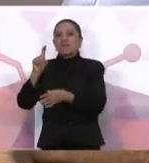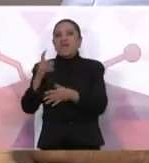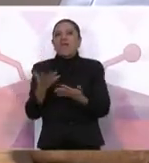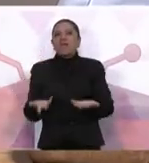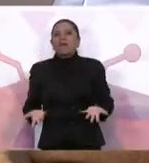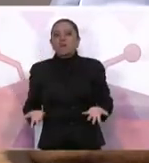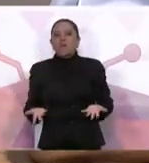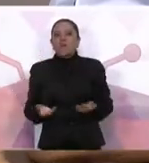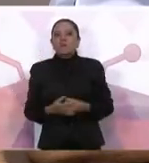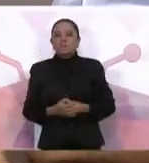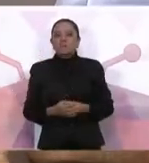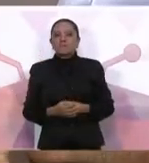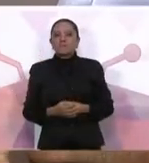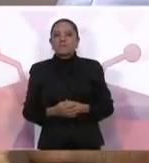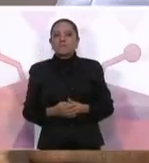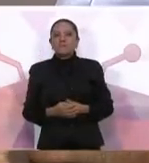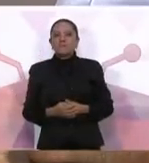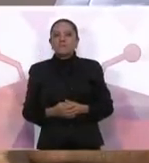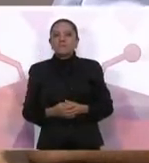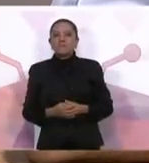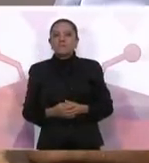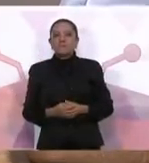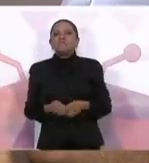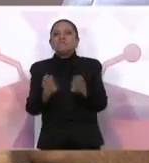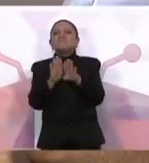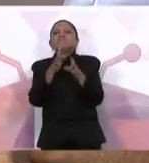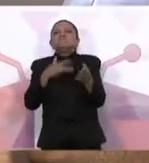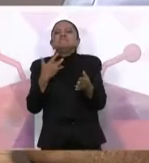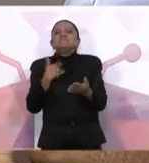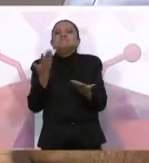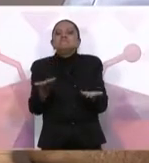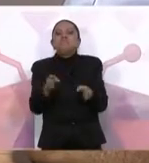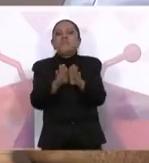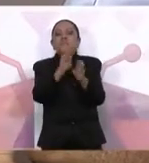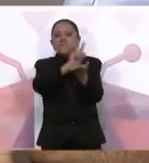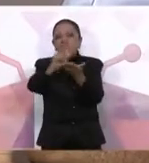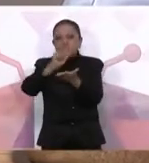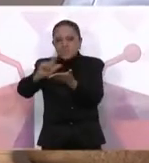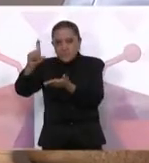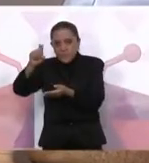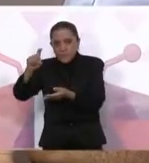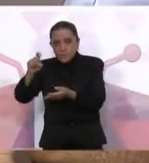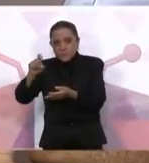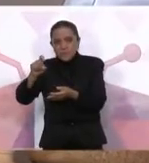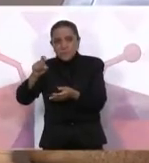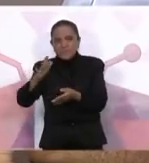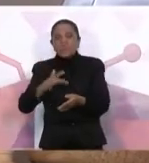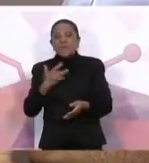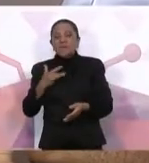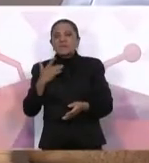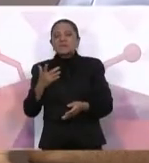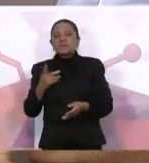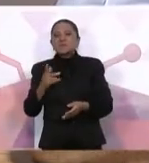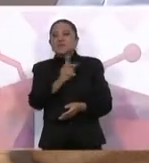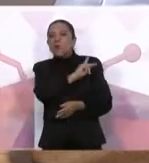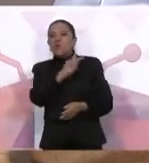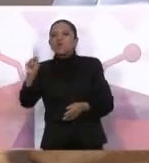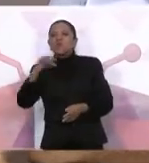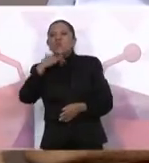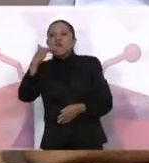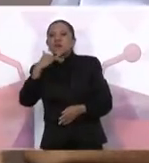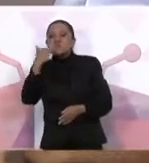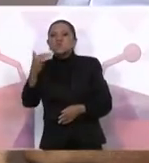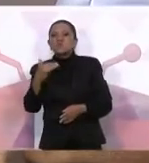por ello qué sentido en el sentido de todo toda la contaminación que generan las